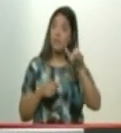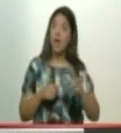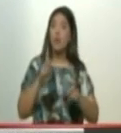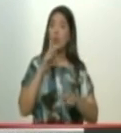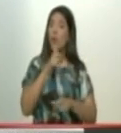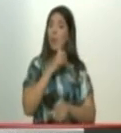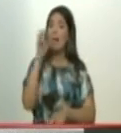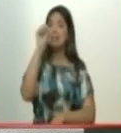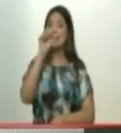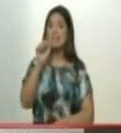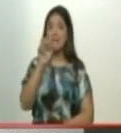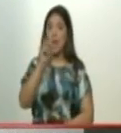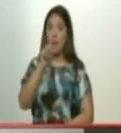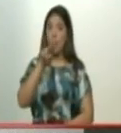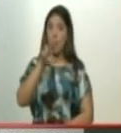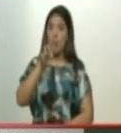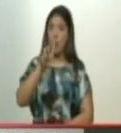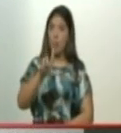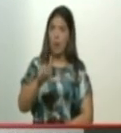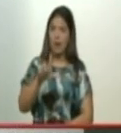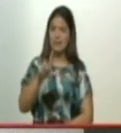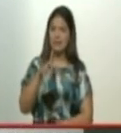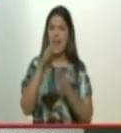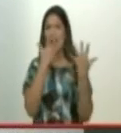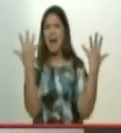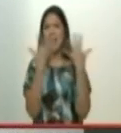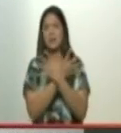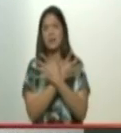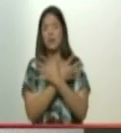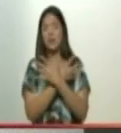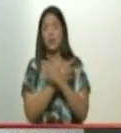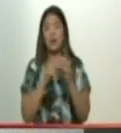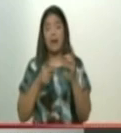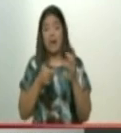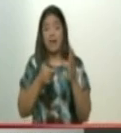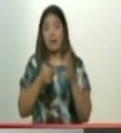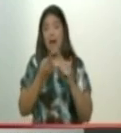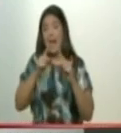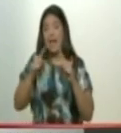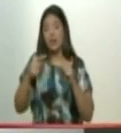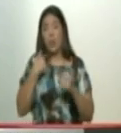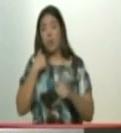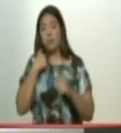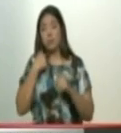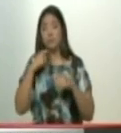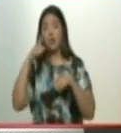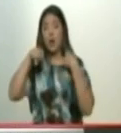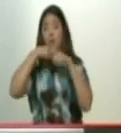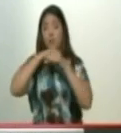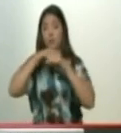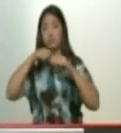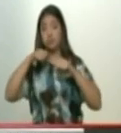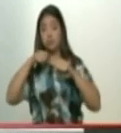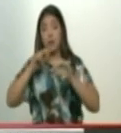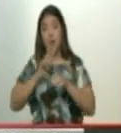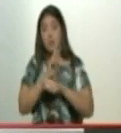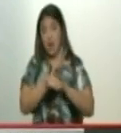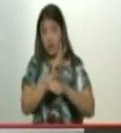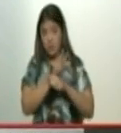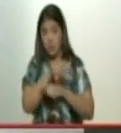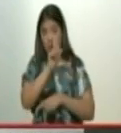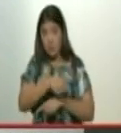Samuel José Angulo, la aturden con un choque eléctrico, le amordazan el cuello, la abusan